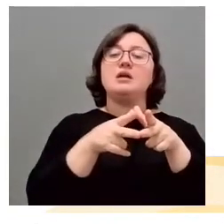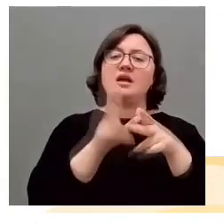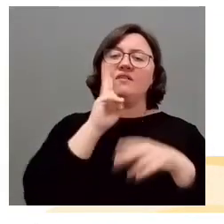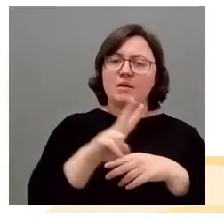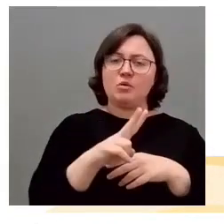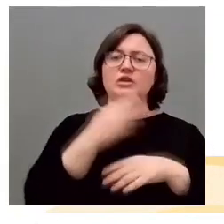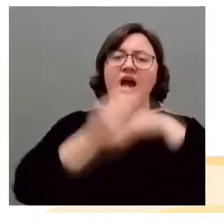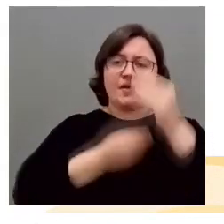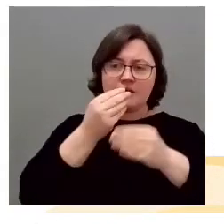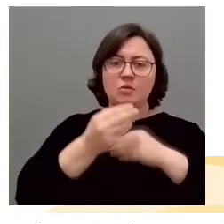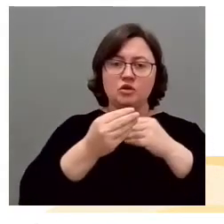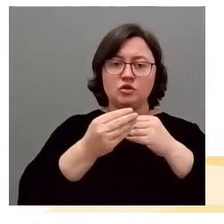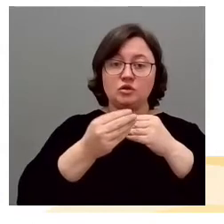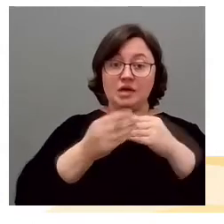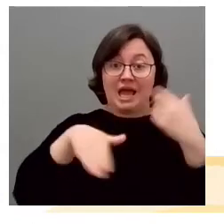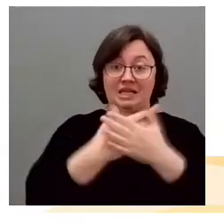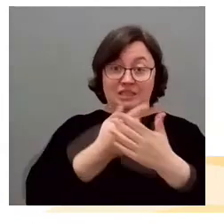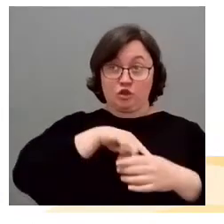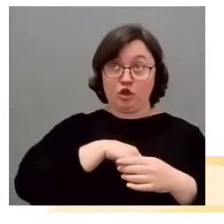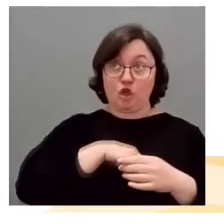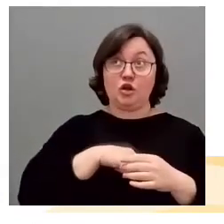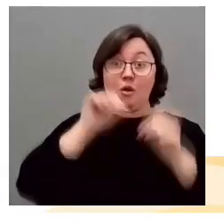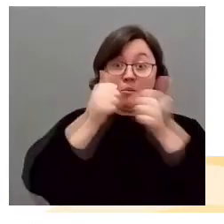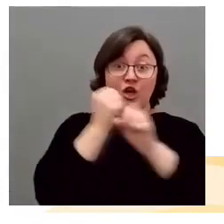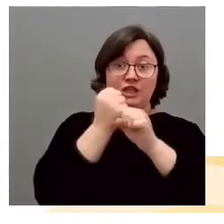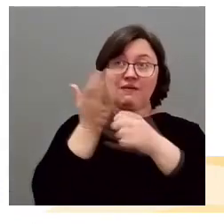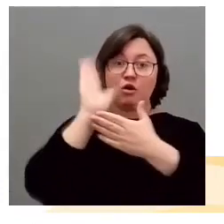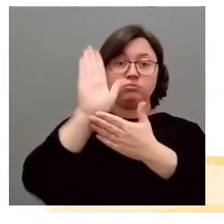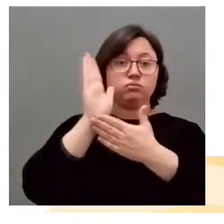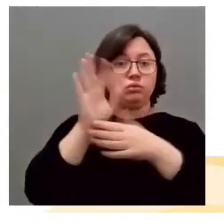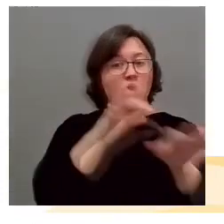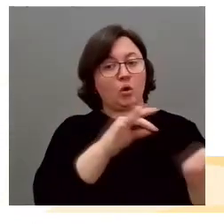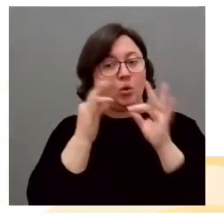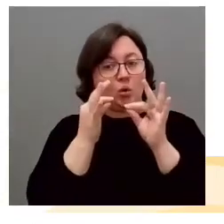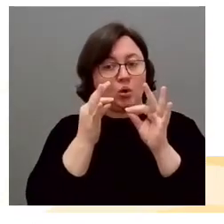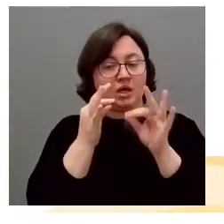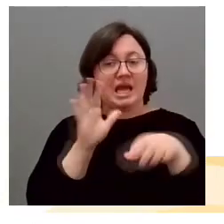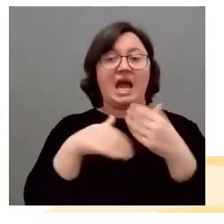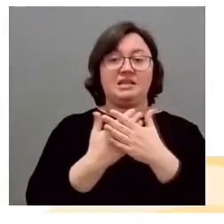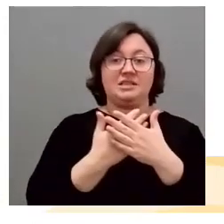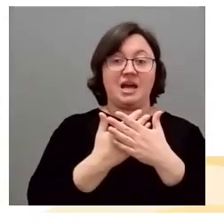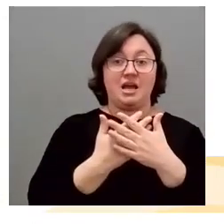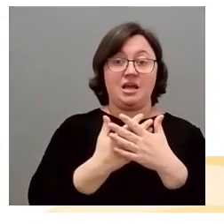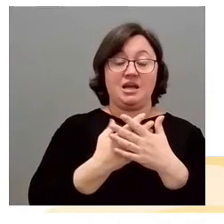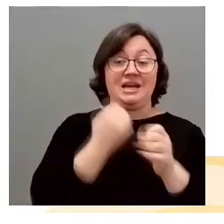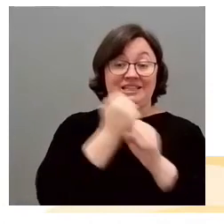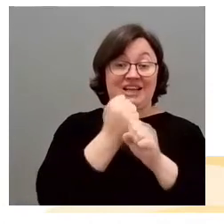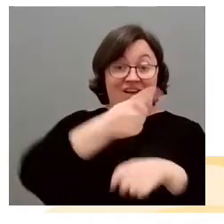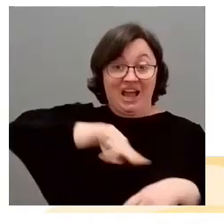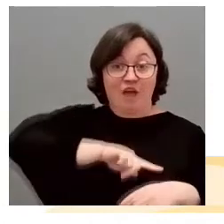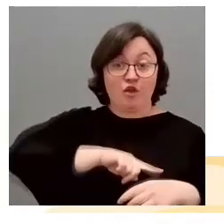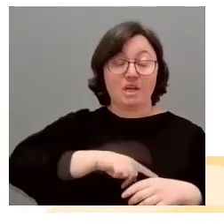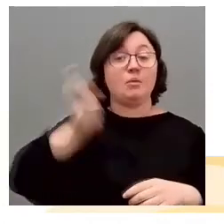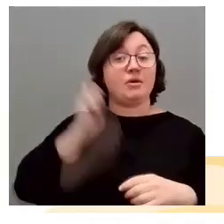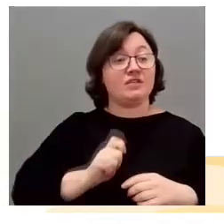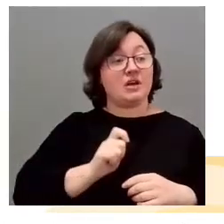sabemos y hacemos, y además que lo exportamos a otros países, que en otros países demandan la profesionalidad de las personas que trabajan en las entidades